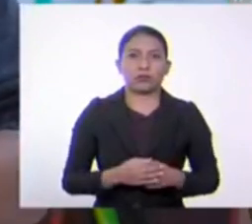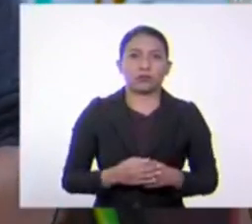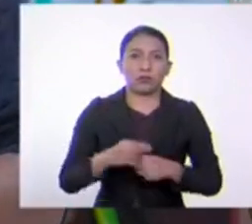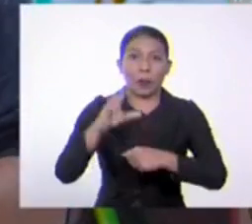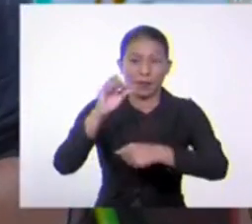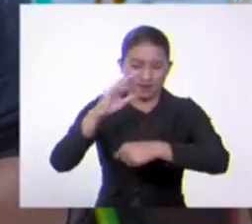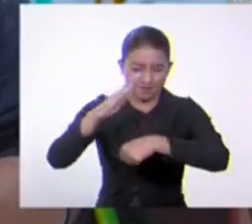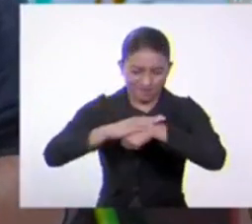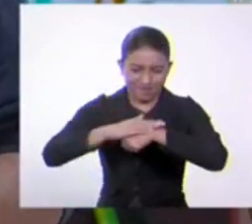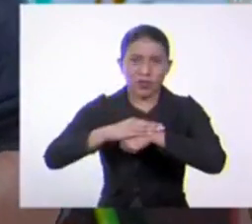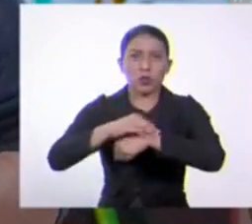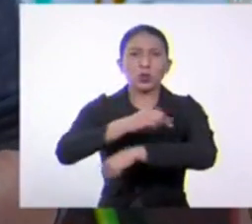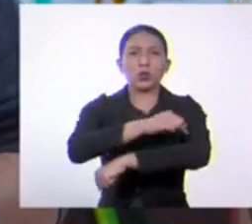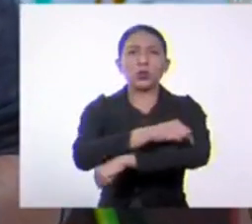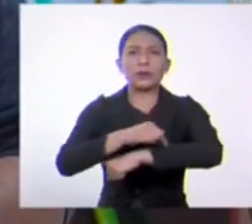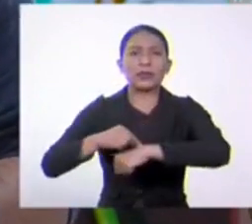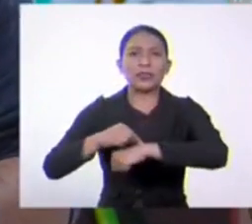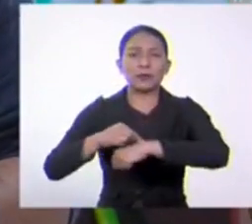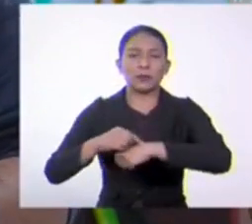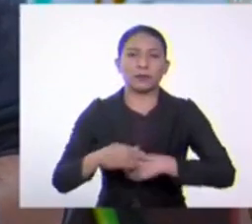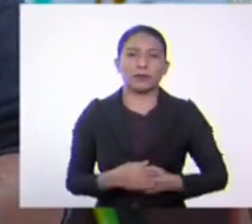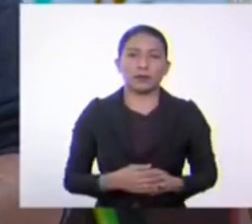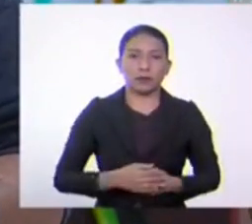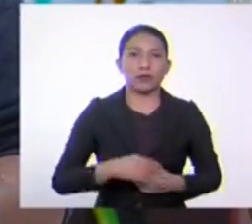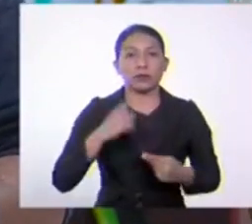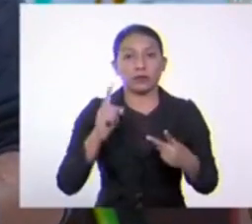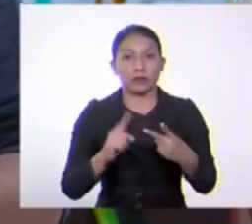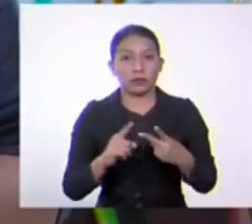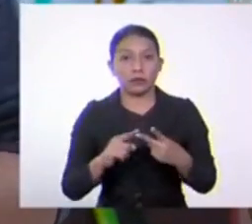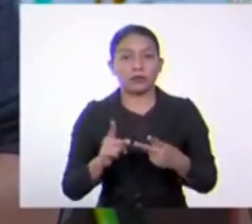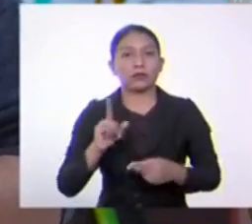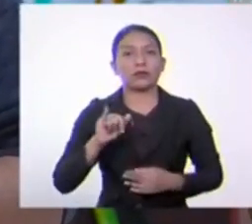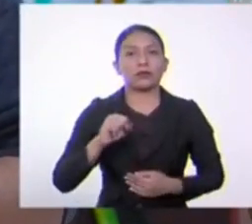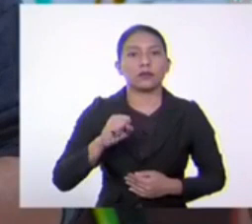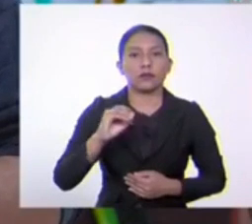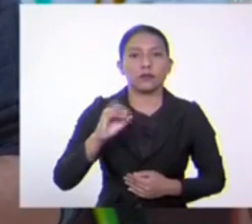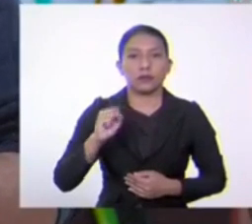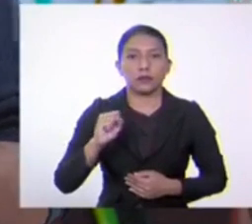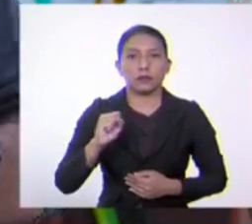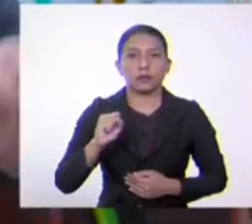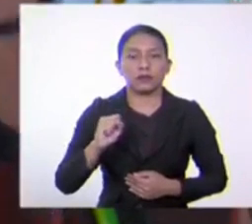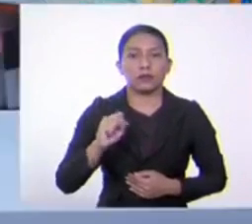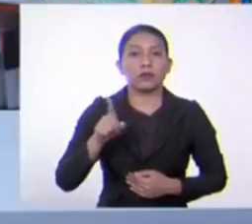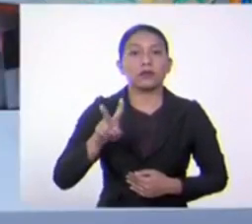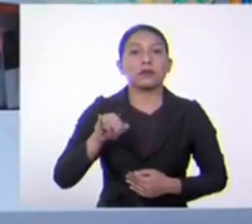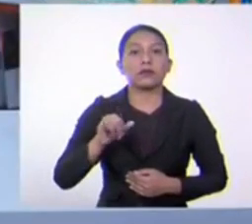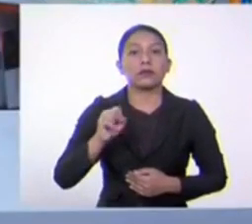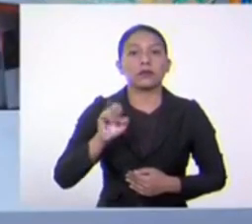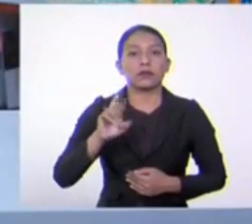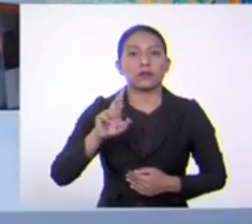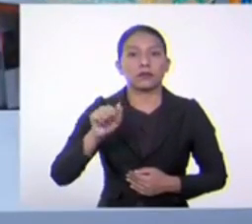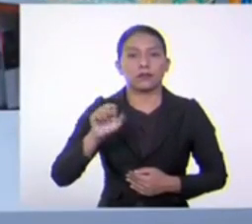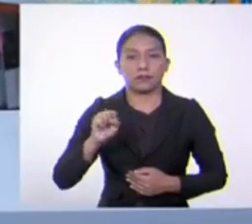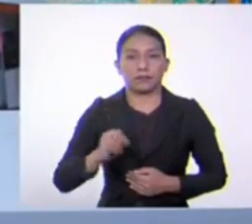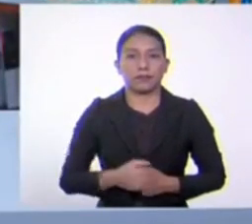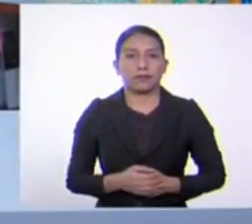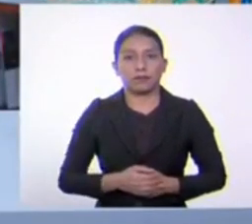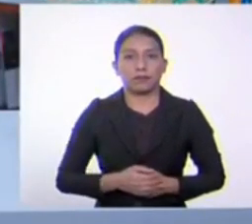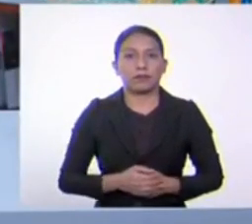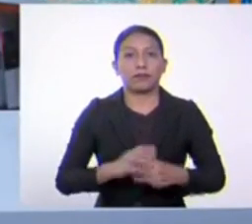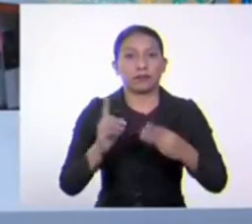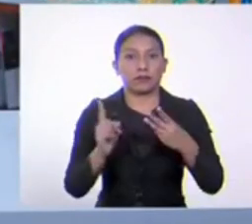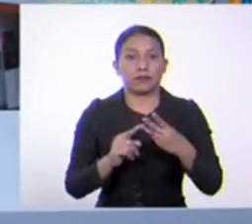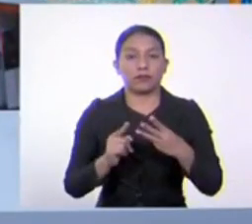adheridos a los huesos y están los músculos lisos, que son los de las vísceras, y aparte de ellos tenemos al